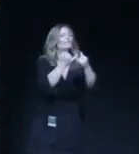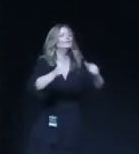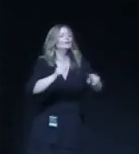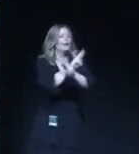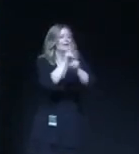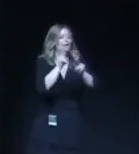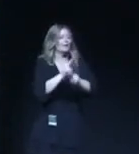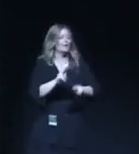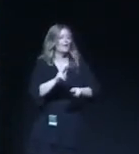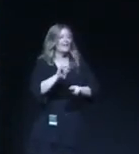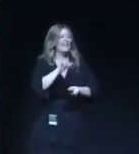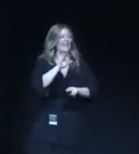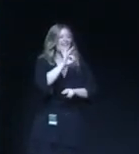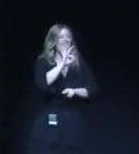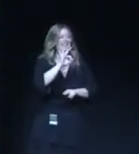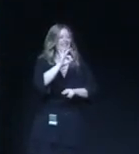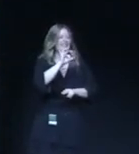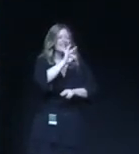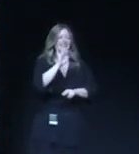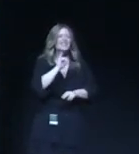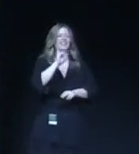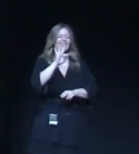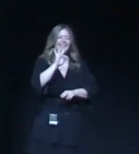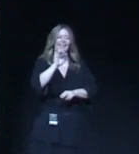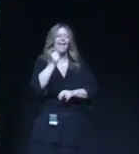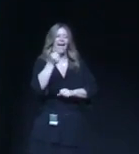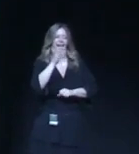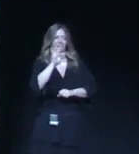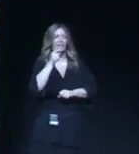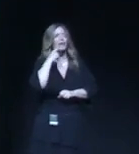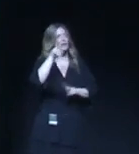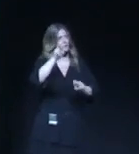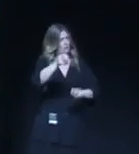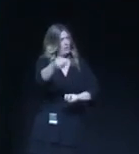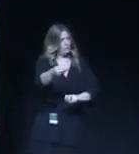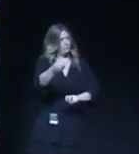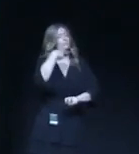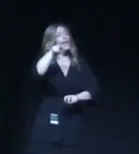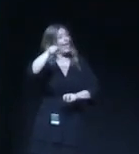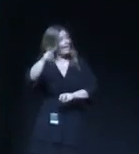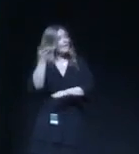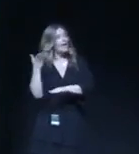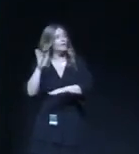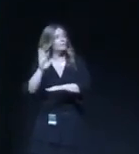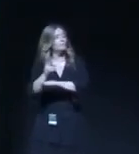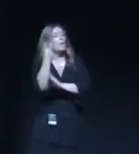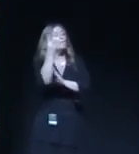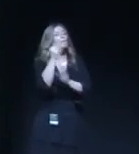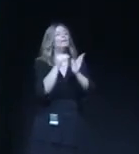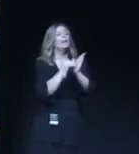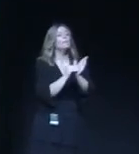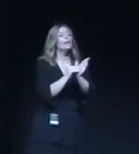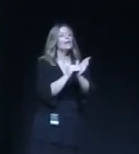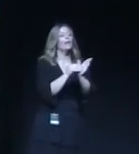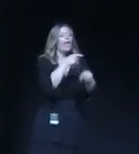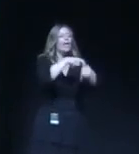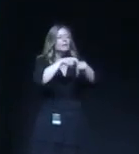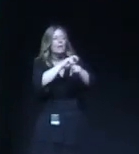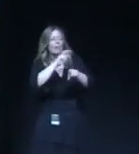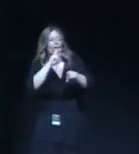de Seattle, que está muy bien el tema, presentando precisamente 20.000 especies de abejas, que habréis oído